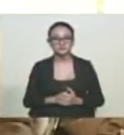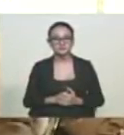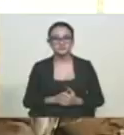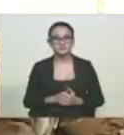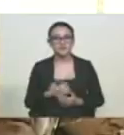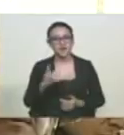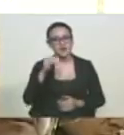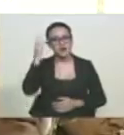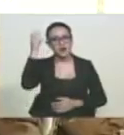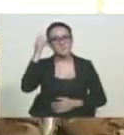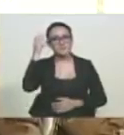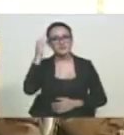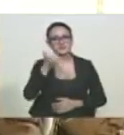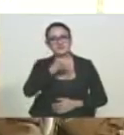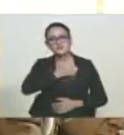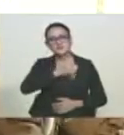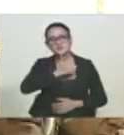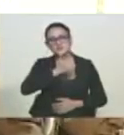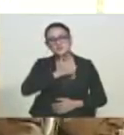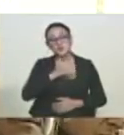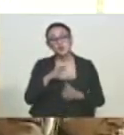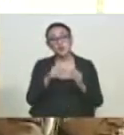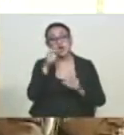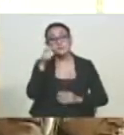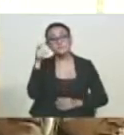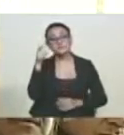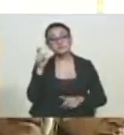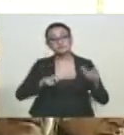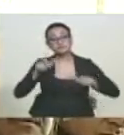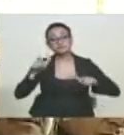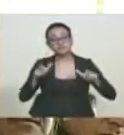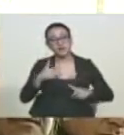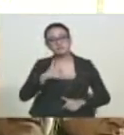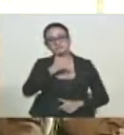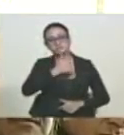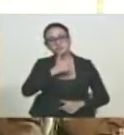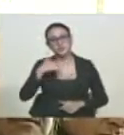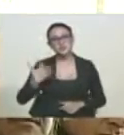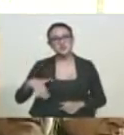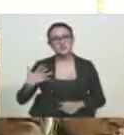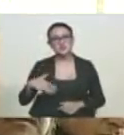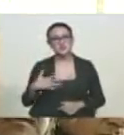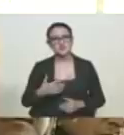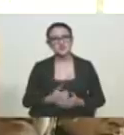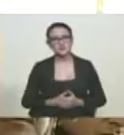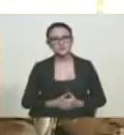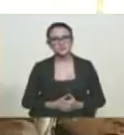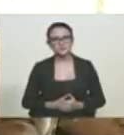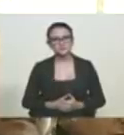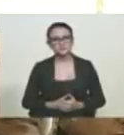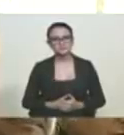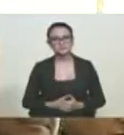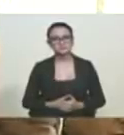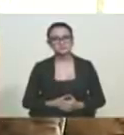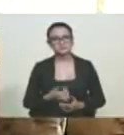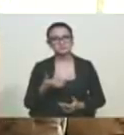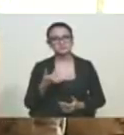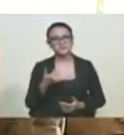Tenemos la capacidad de resistencia a los campesinos y tenemos la capacidad